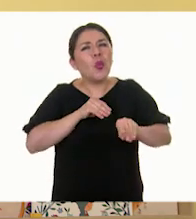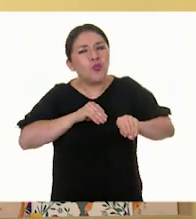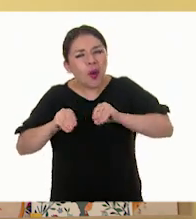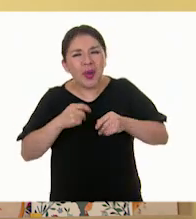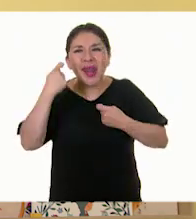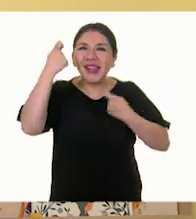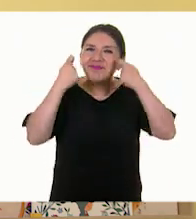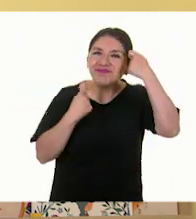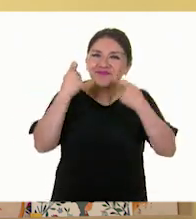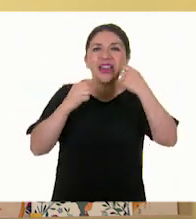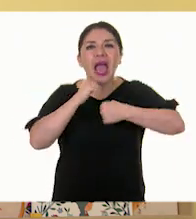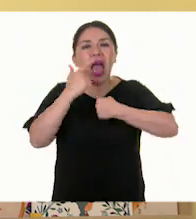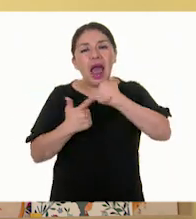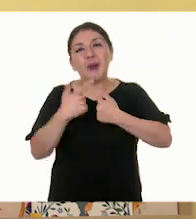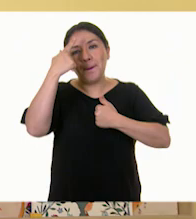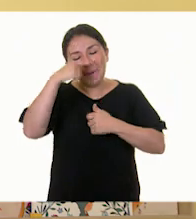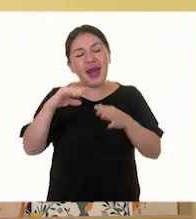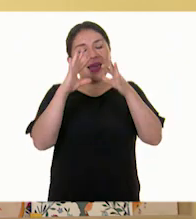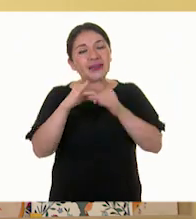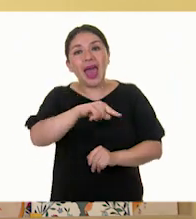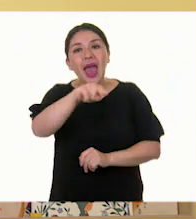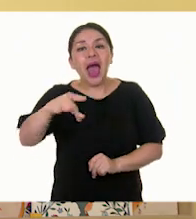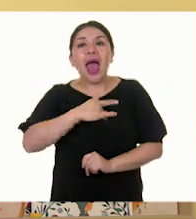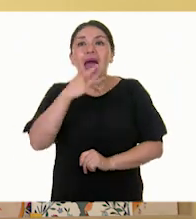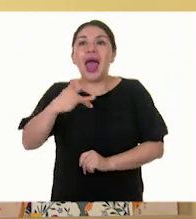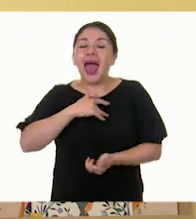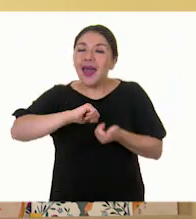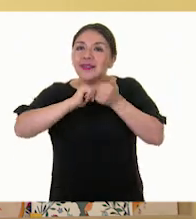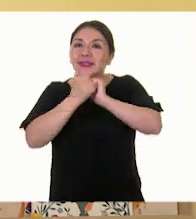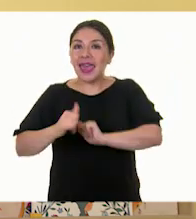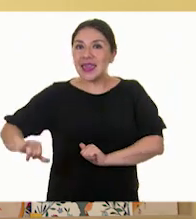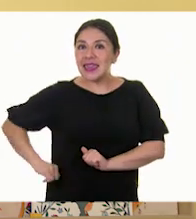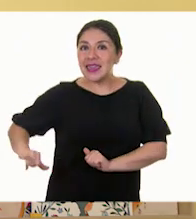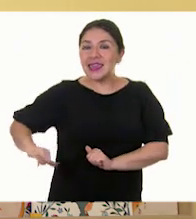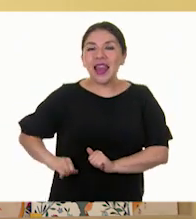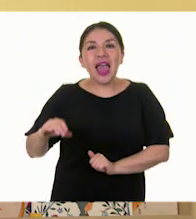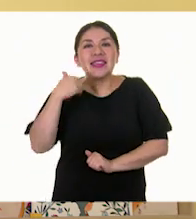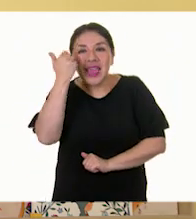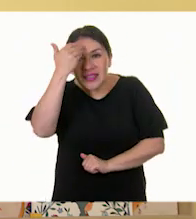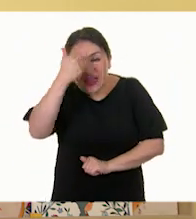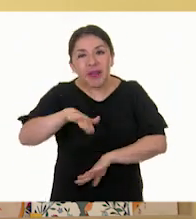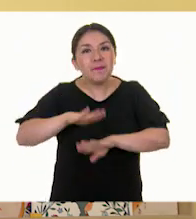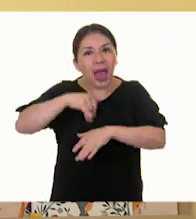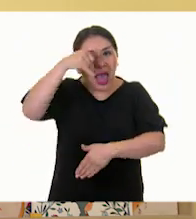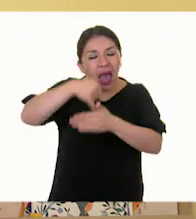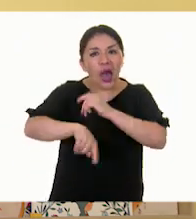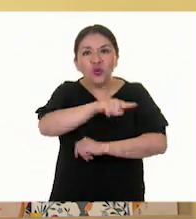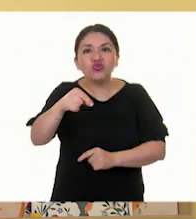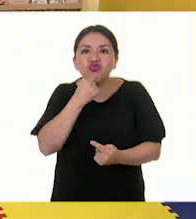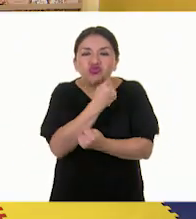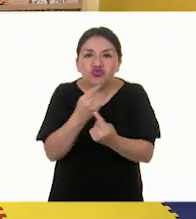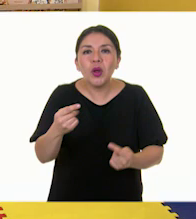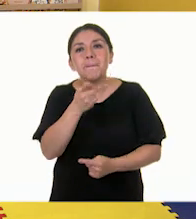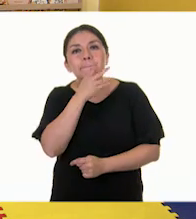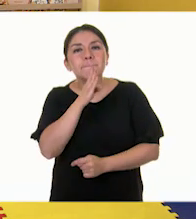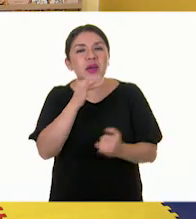o gesticular más para despertar el interés y la curiosidad de las niñas y los niños que nos están acompañando.